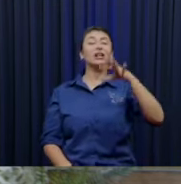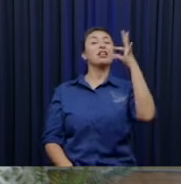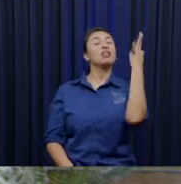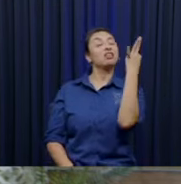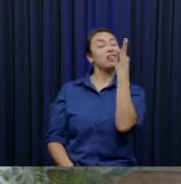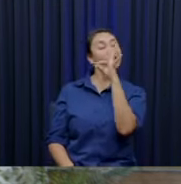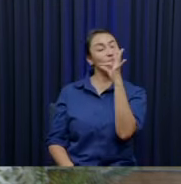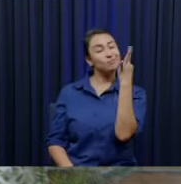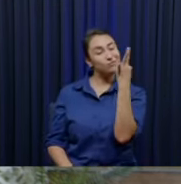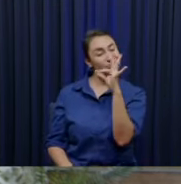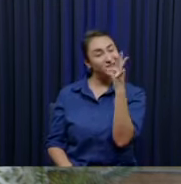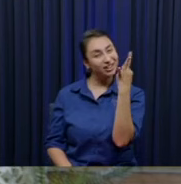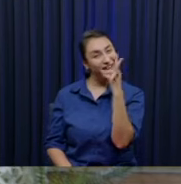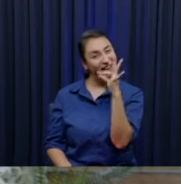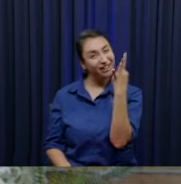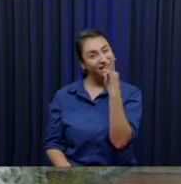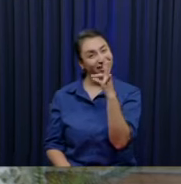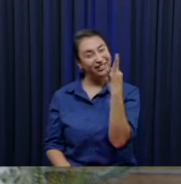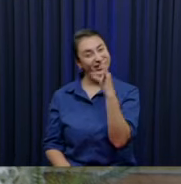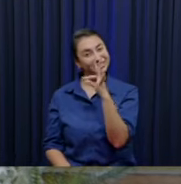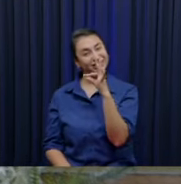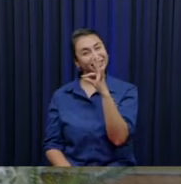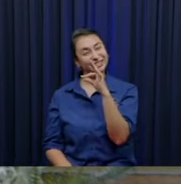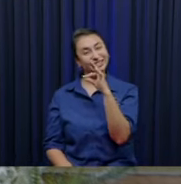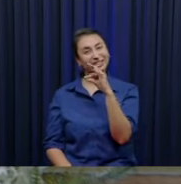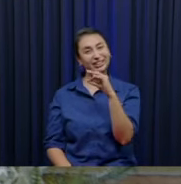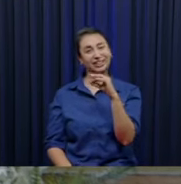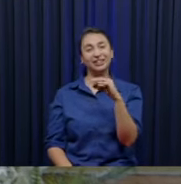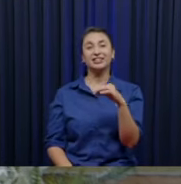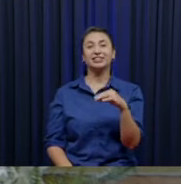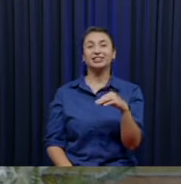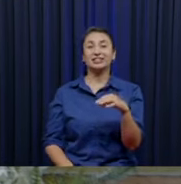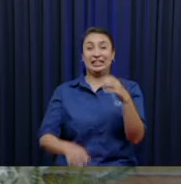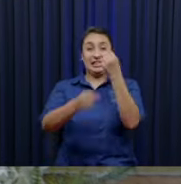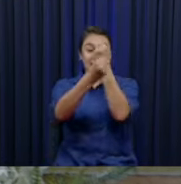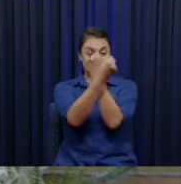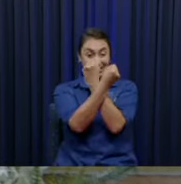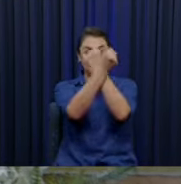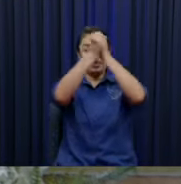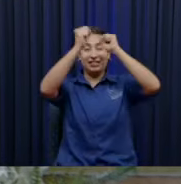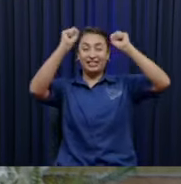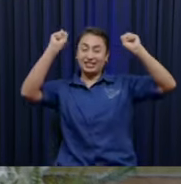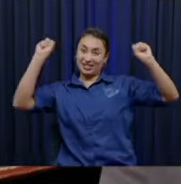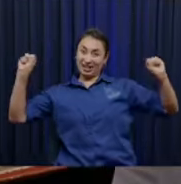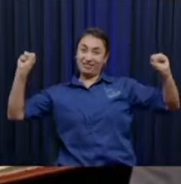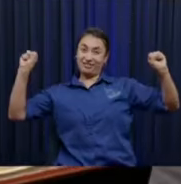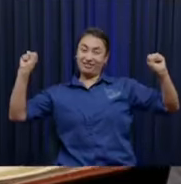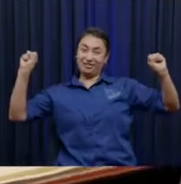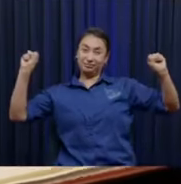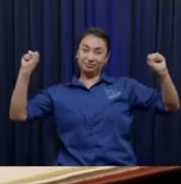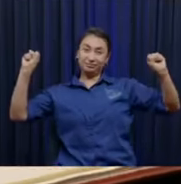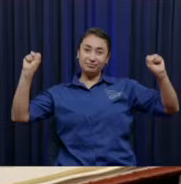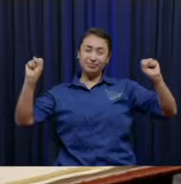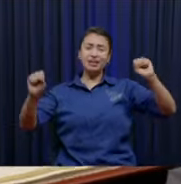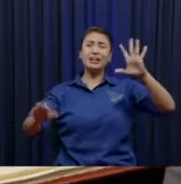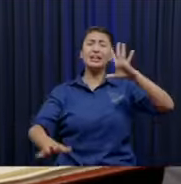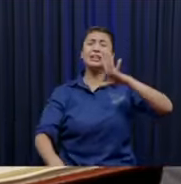que concibe. Entonces, ¿quién se salvaría de las mujeres? Por otro lado, entonces las solteras y las